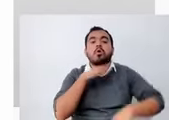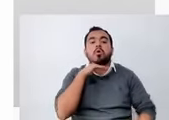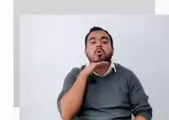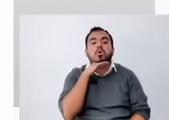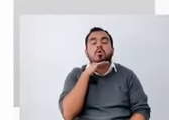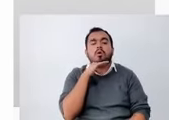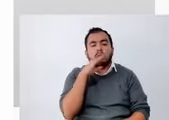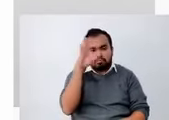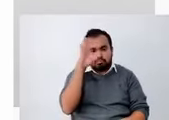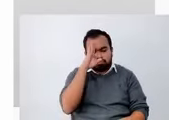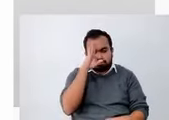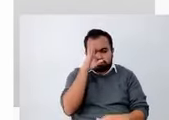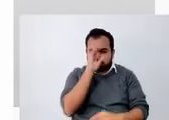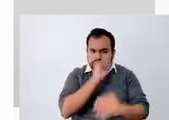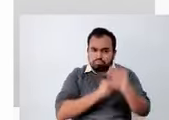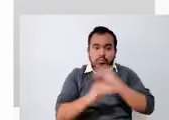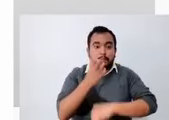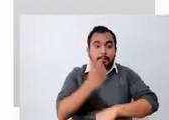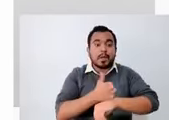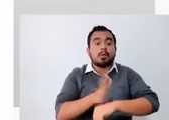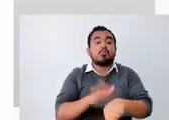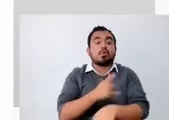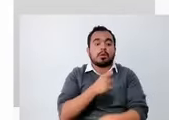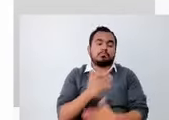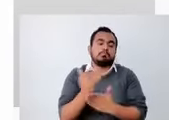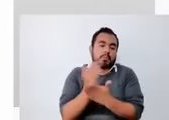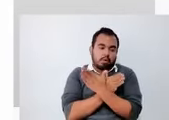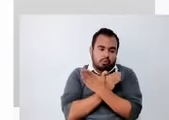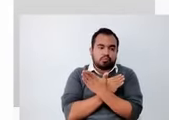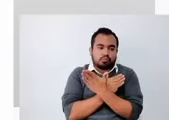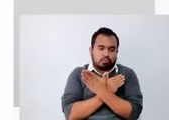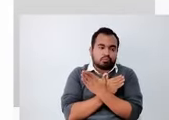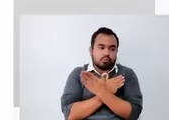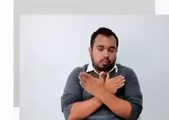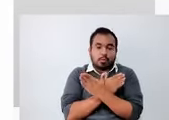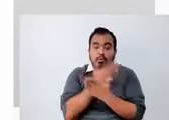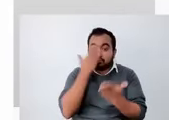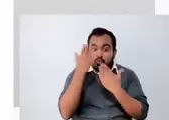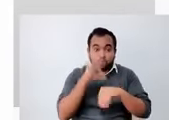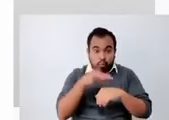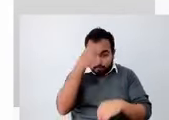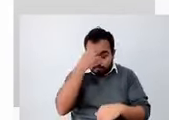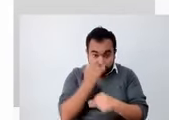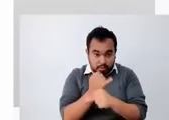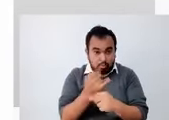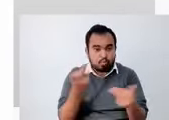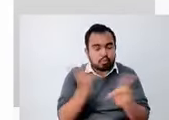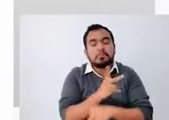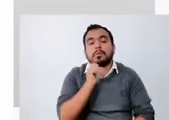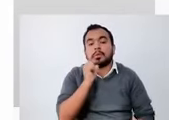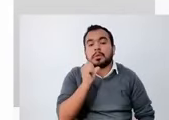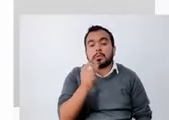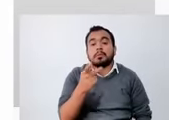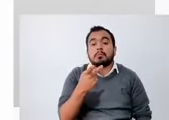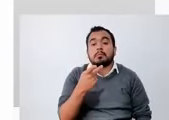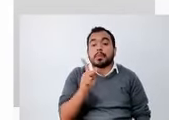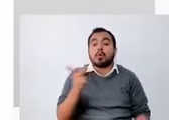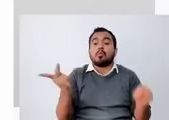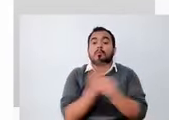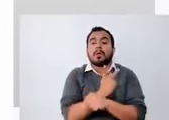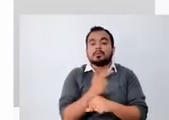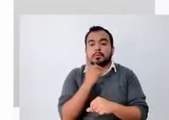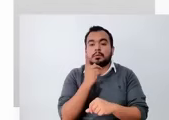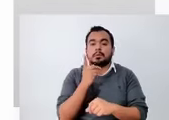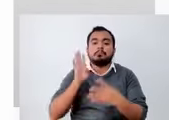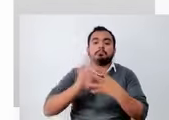magnitud, a la severidad de la pena, porque esto influye mucho menos. No hay estudios empíricos que digan lo contrario, pero esto pasa por debajo del radar de los